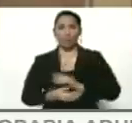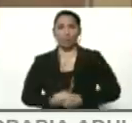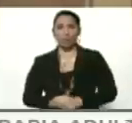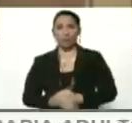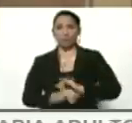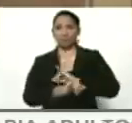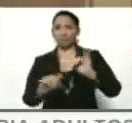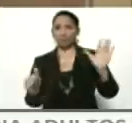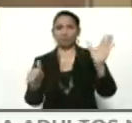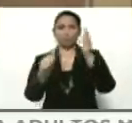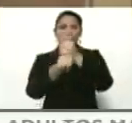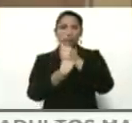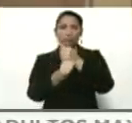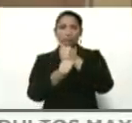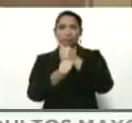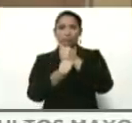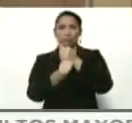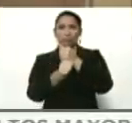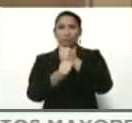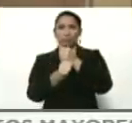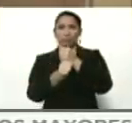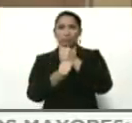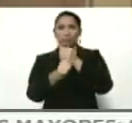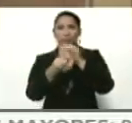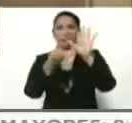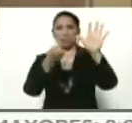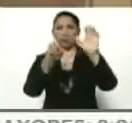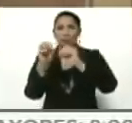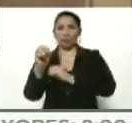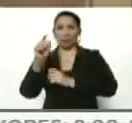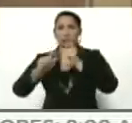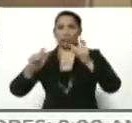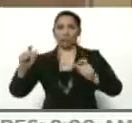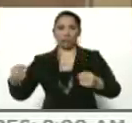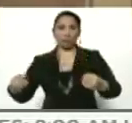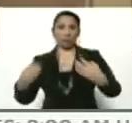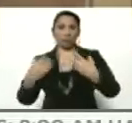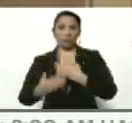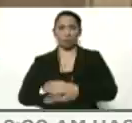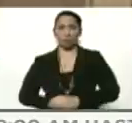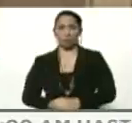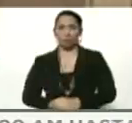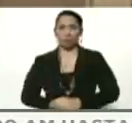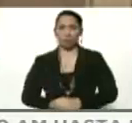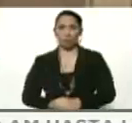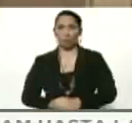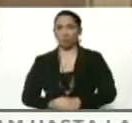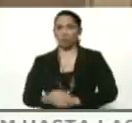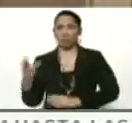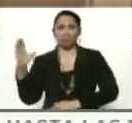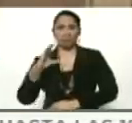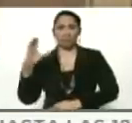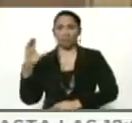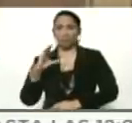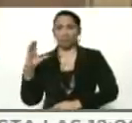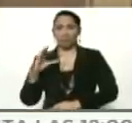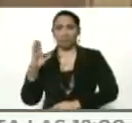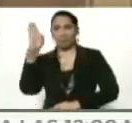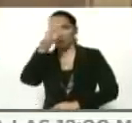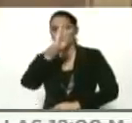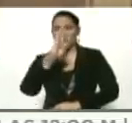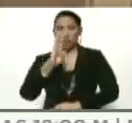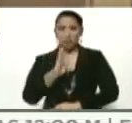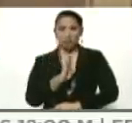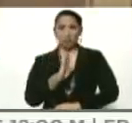han detectado 60 casos importados de Colombia, de